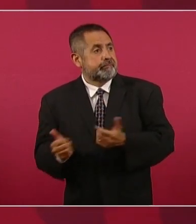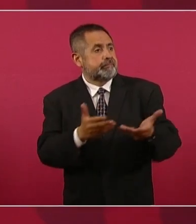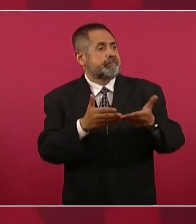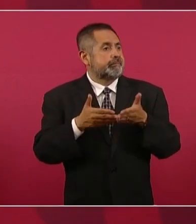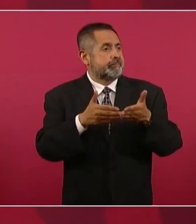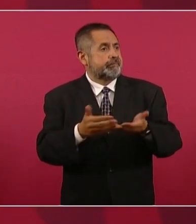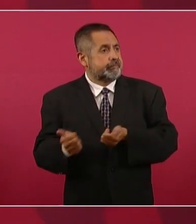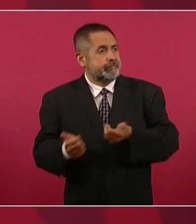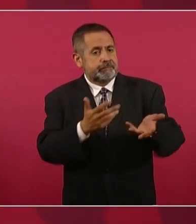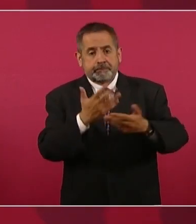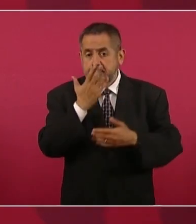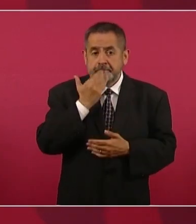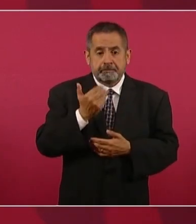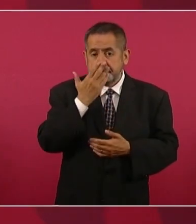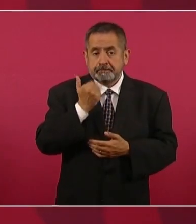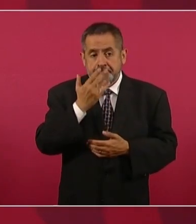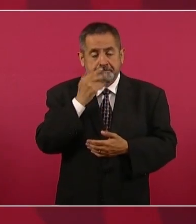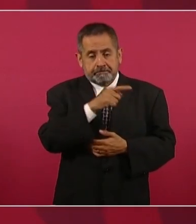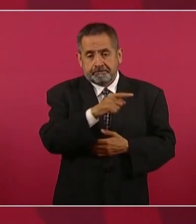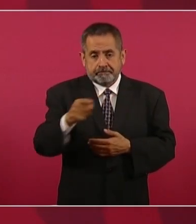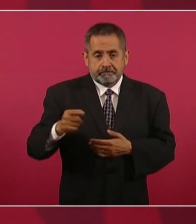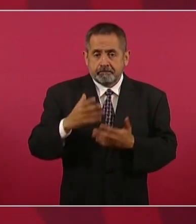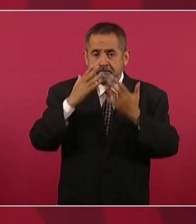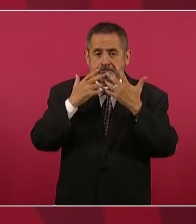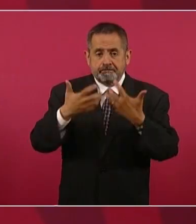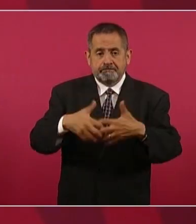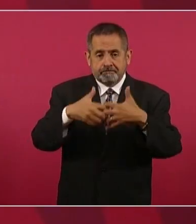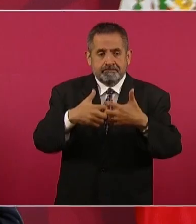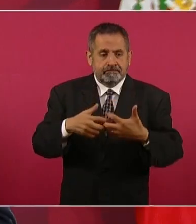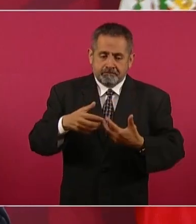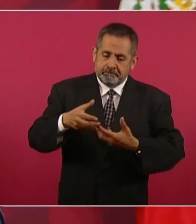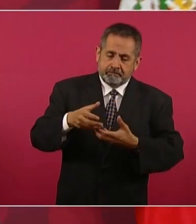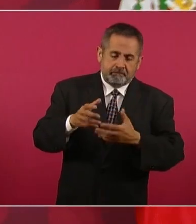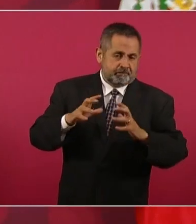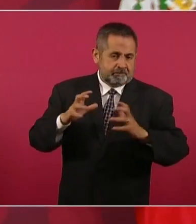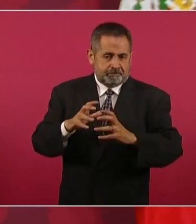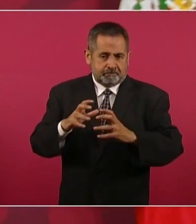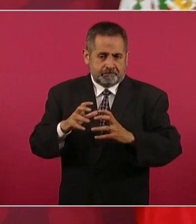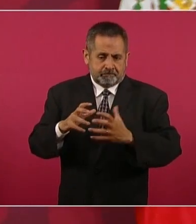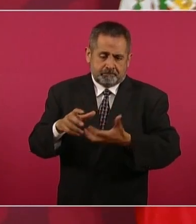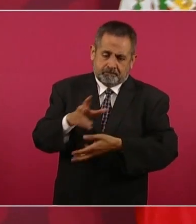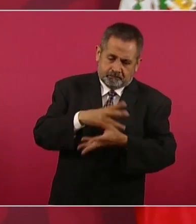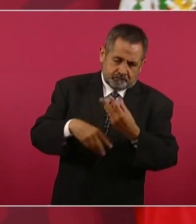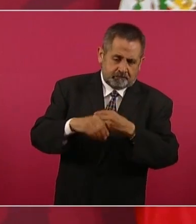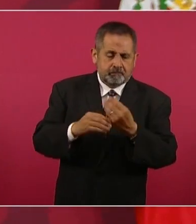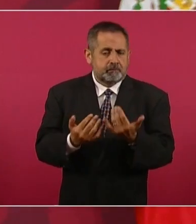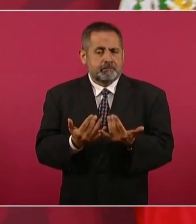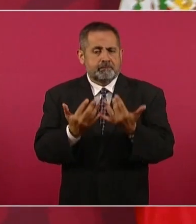barcos, si no se tienen plantas regasificadoras,